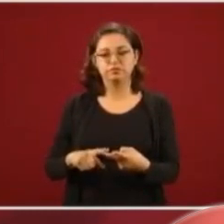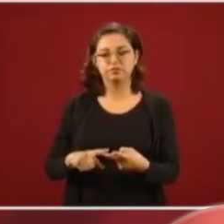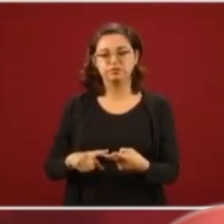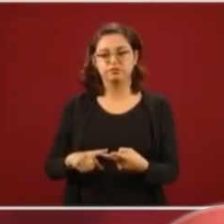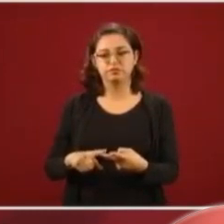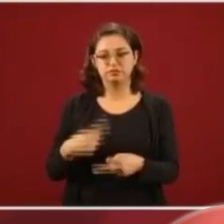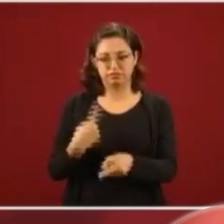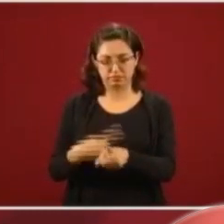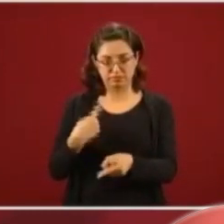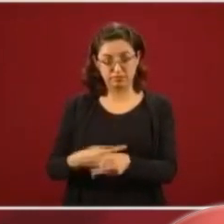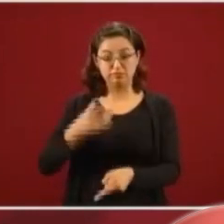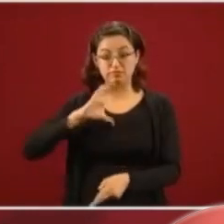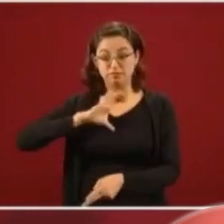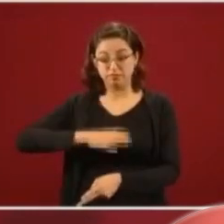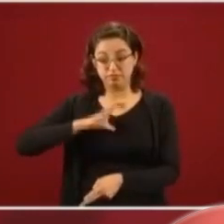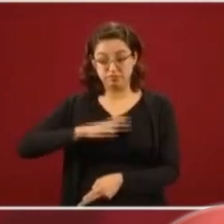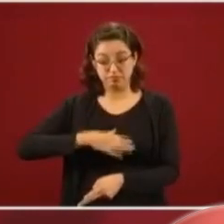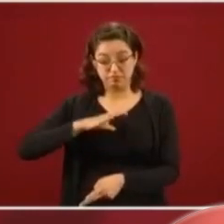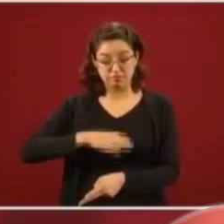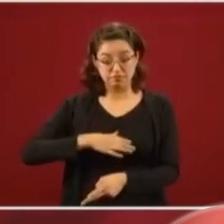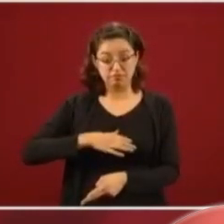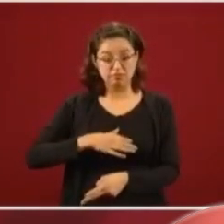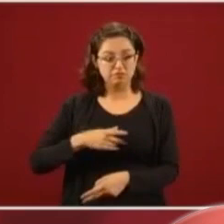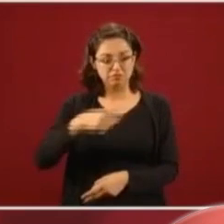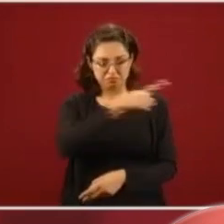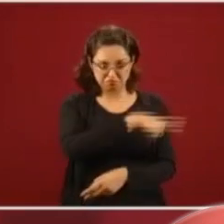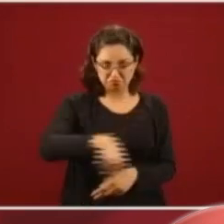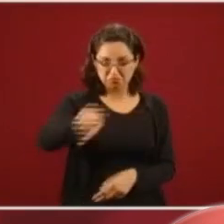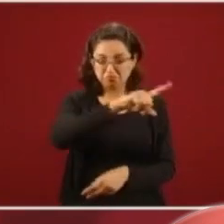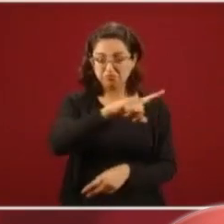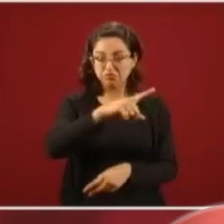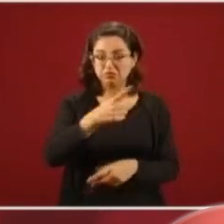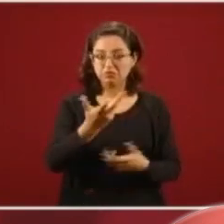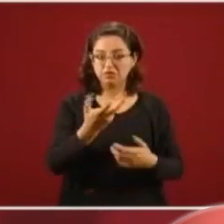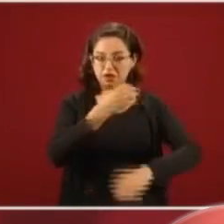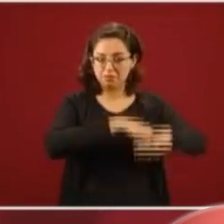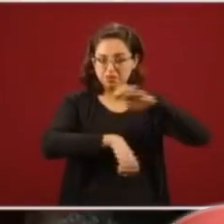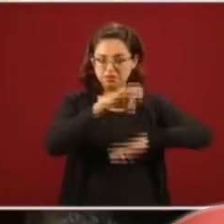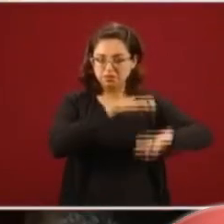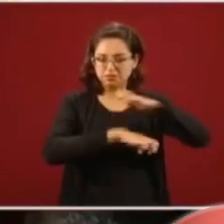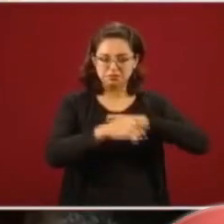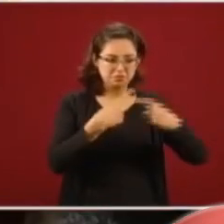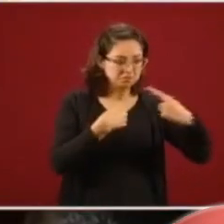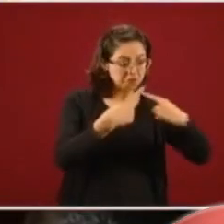enfermos de cáncer. A ver,